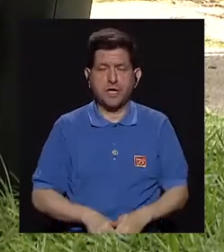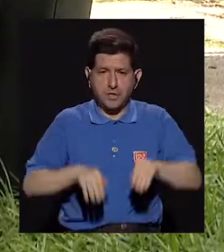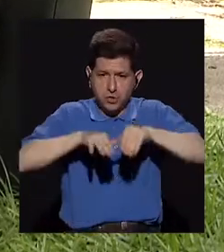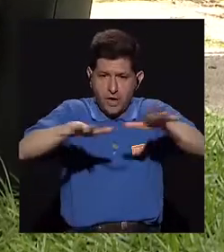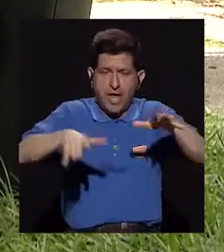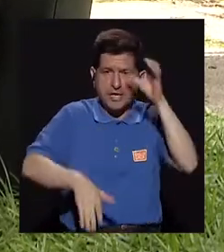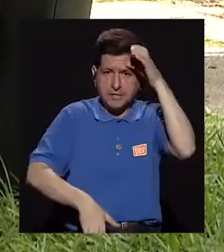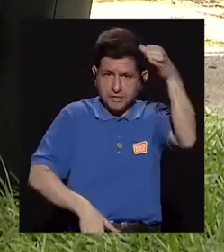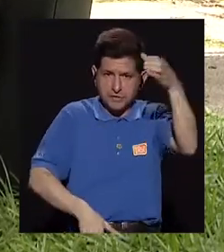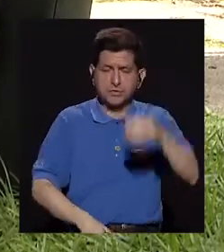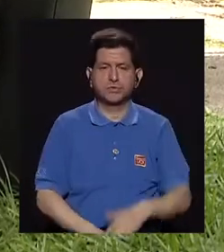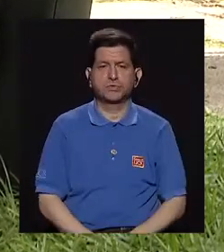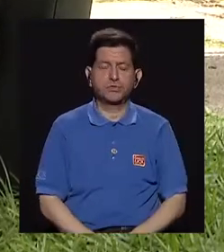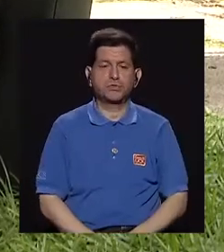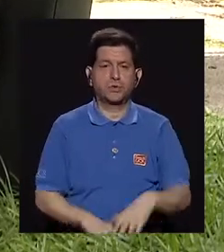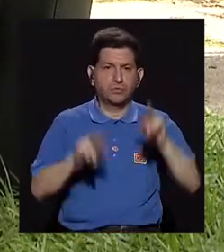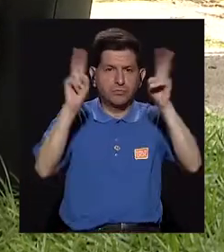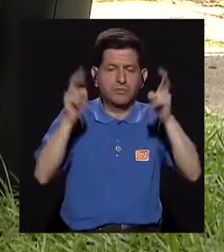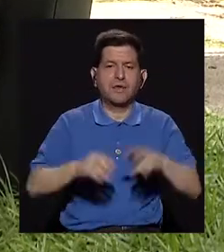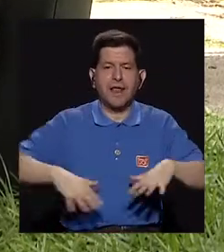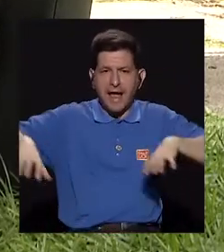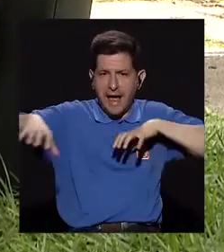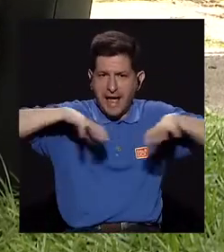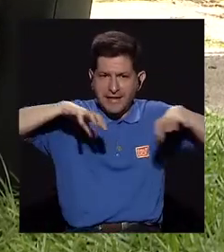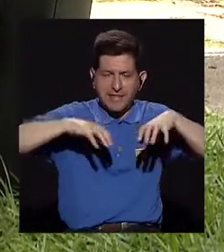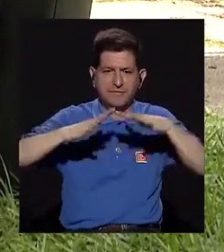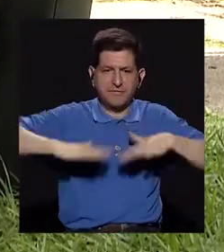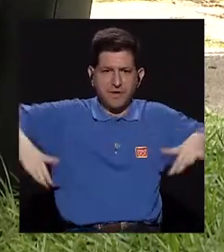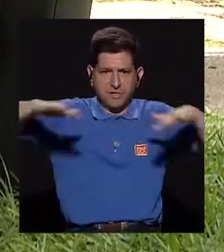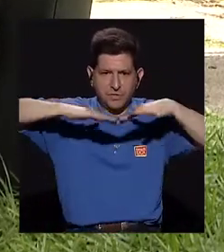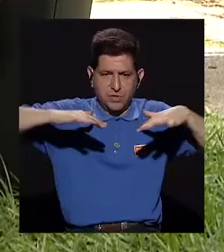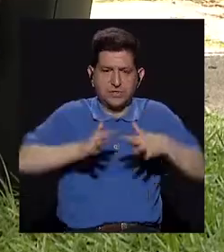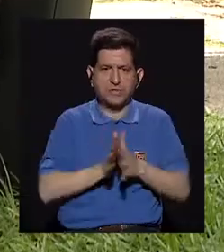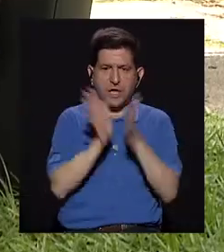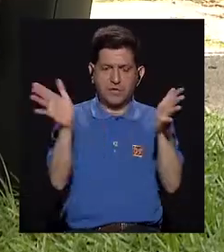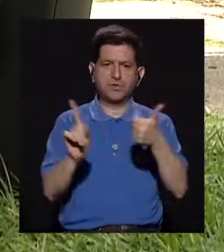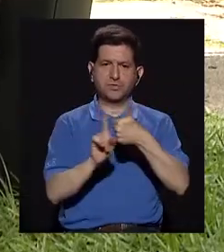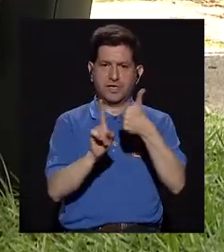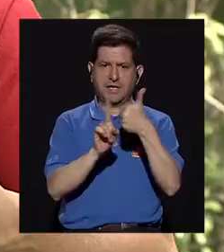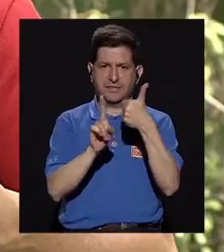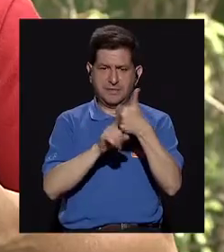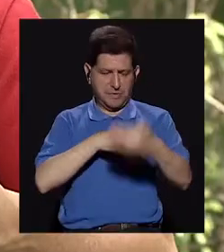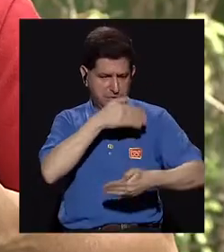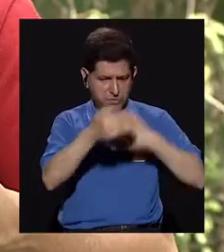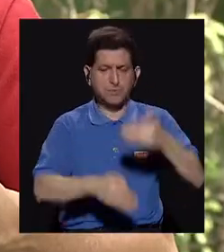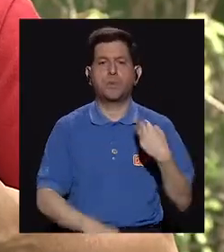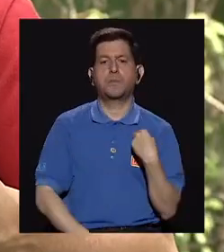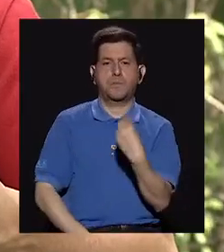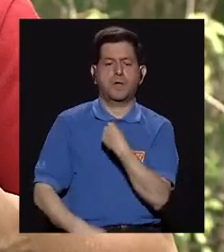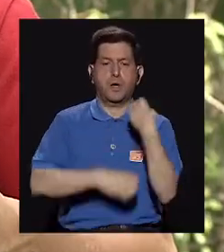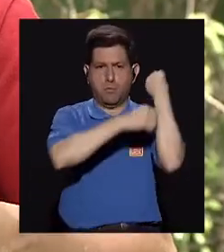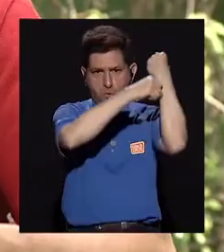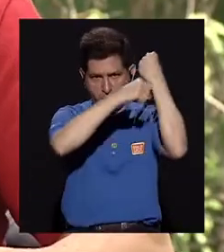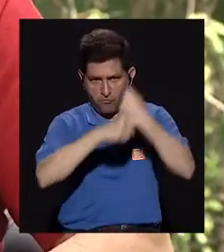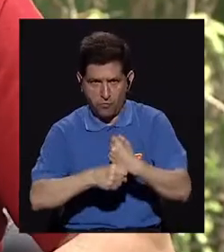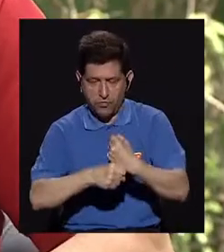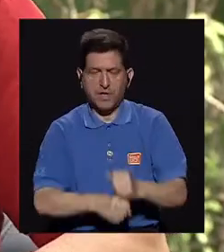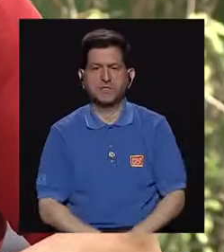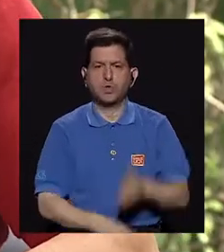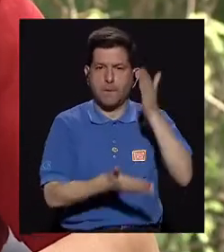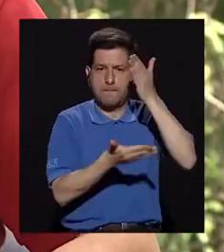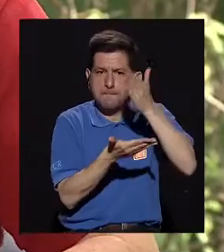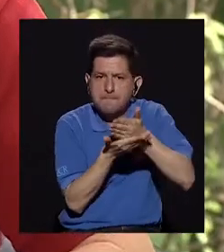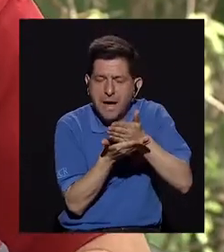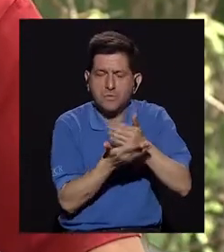cultural denominado Activación de Espacios Públicos Autogestionados y miembro de la Fundación